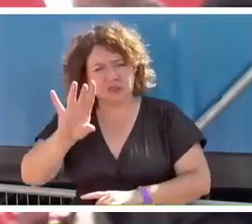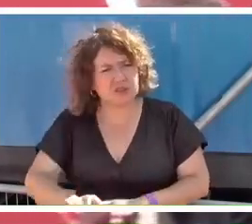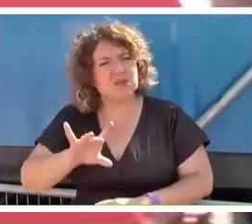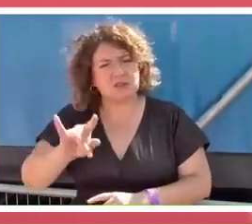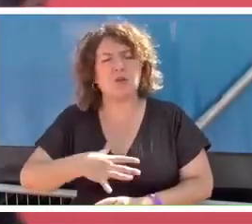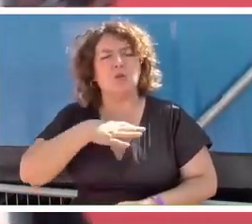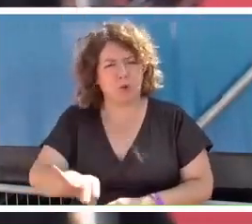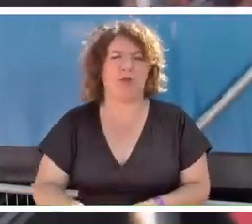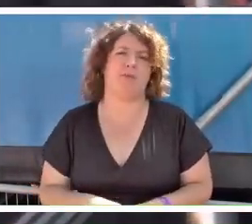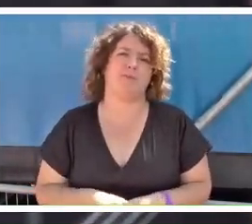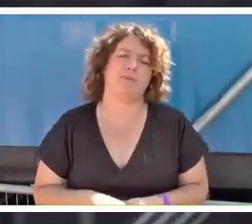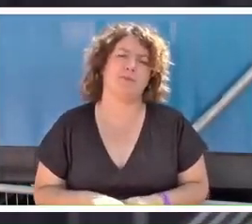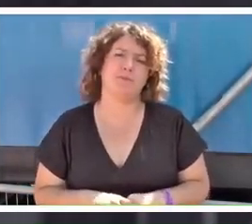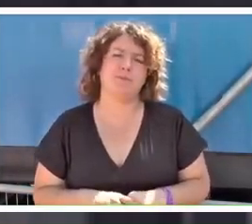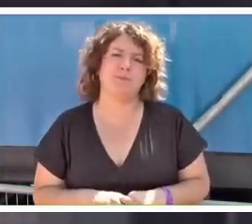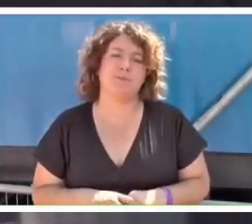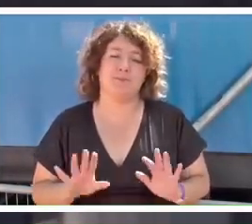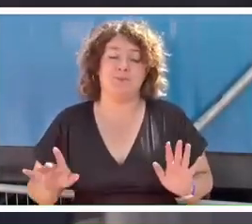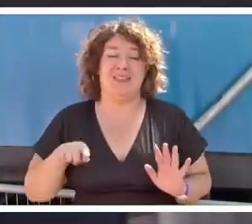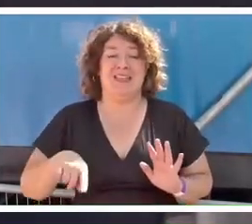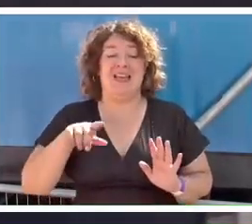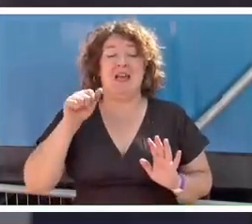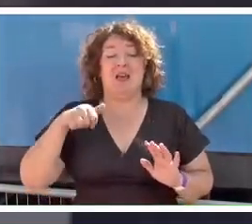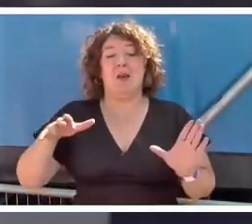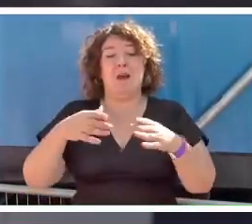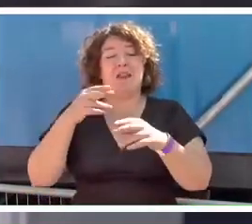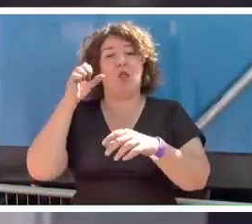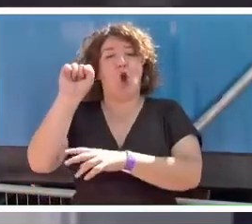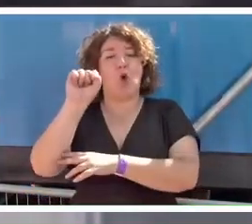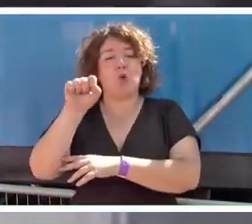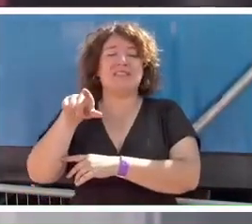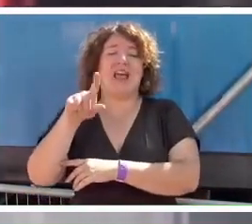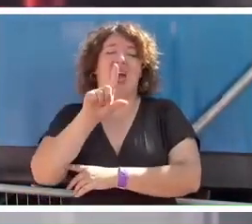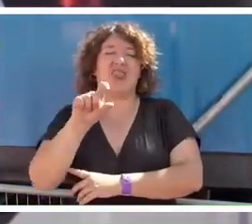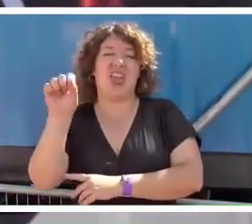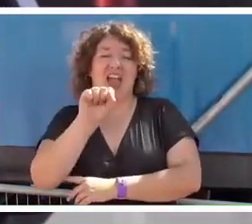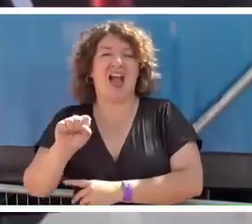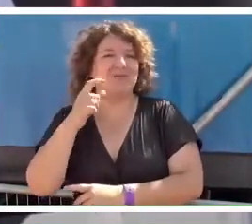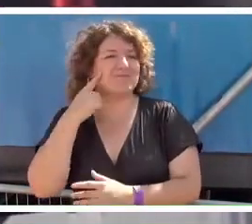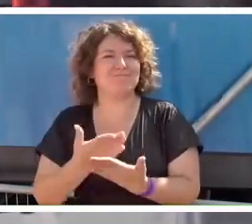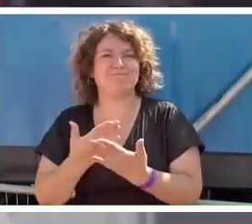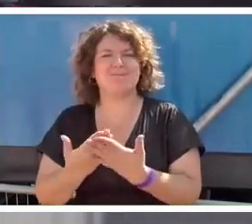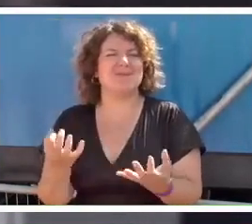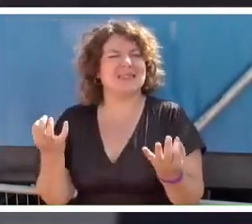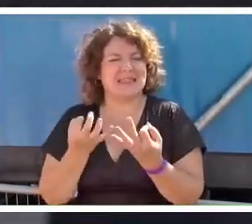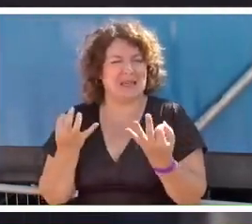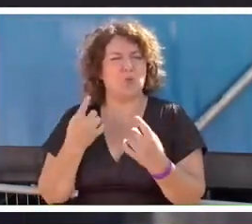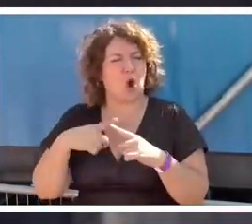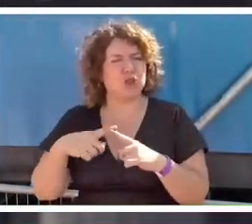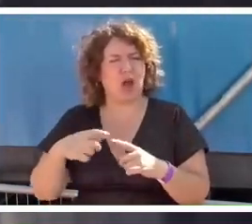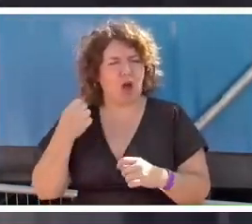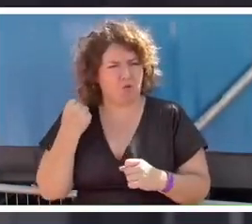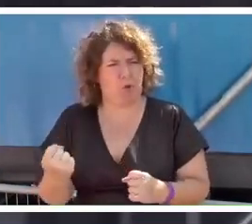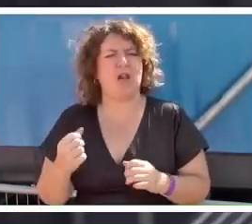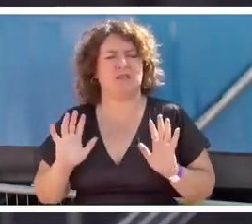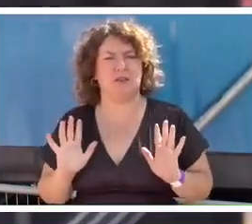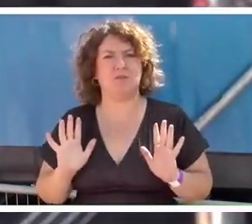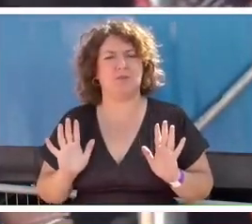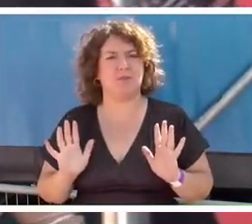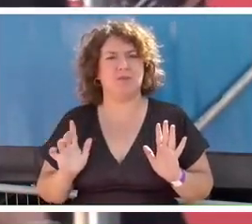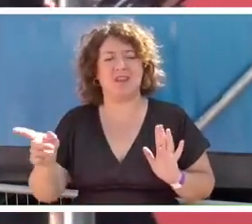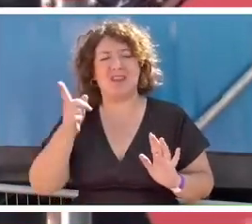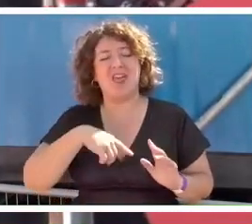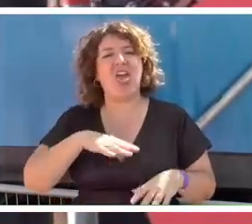creo que el centenario del partido nos indica algo fuerte, y es que hay que ensanchar